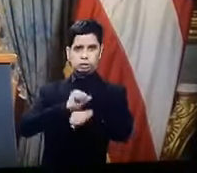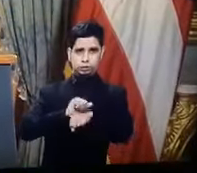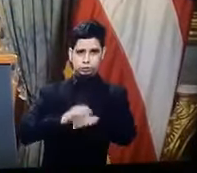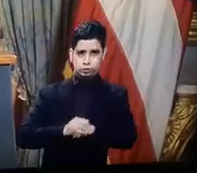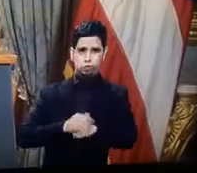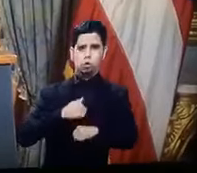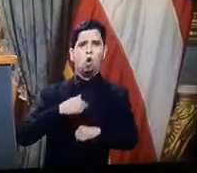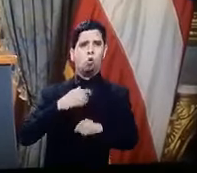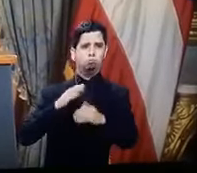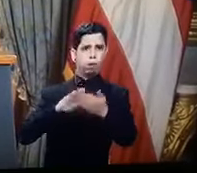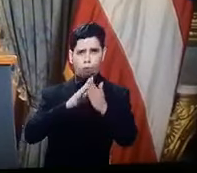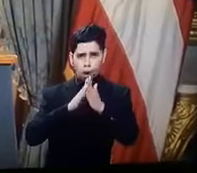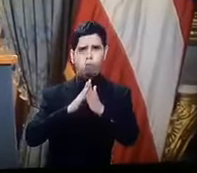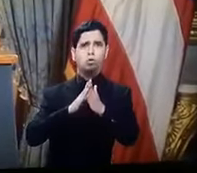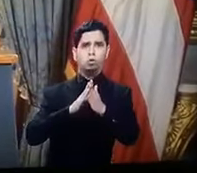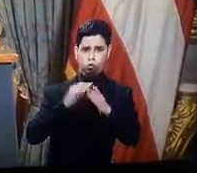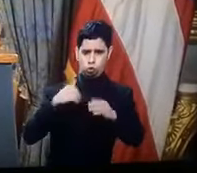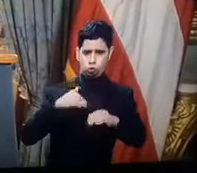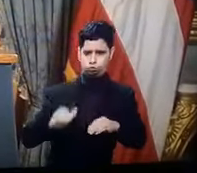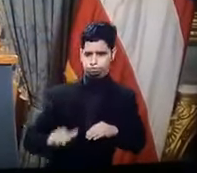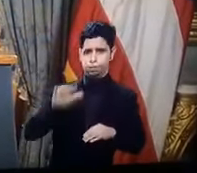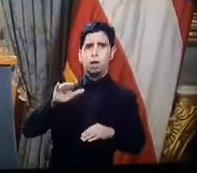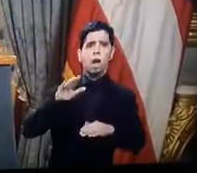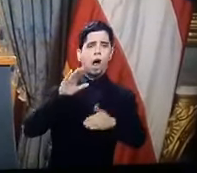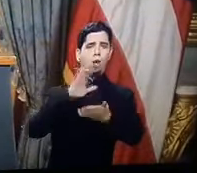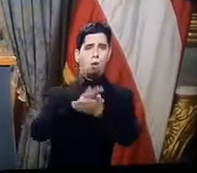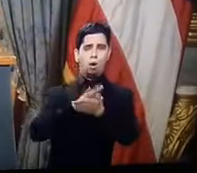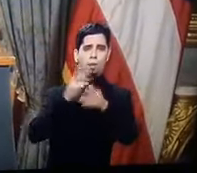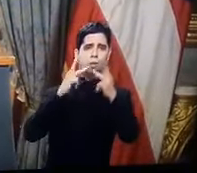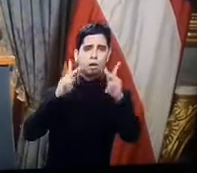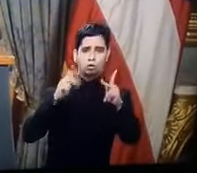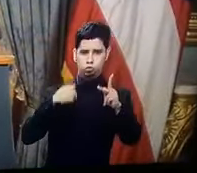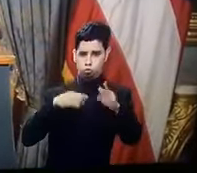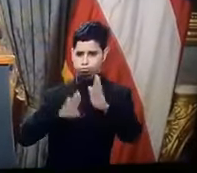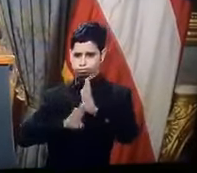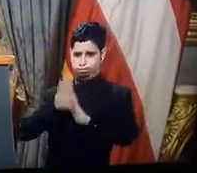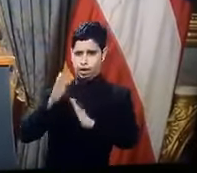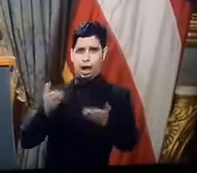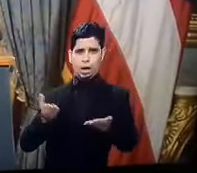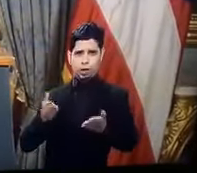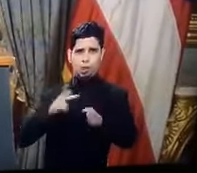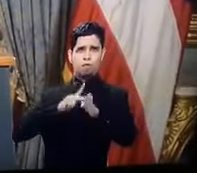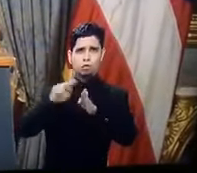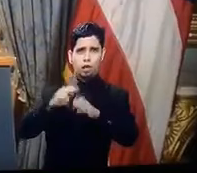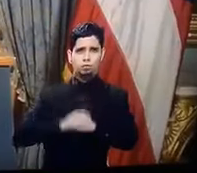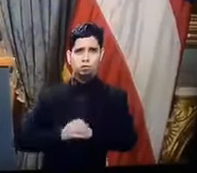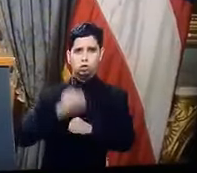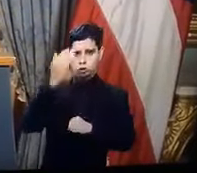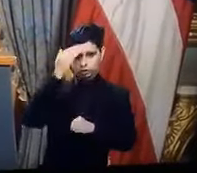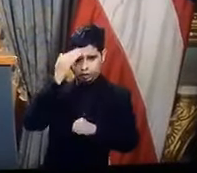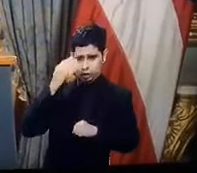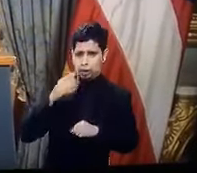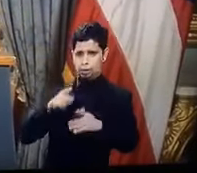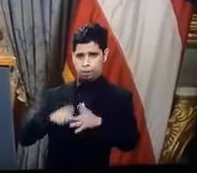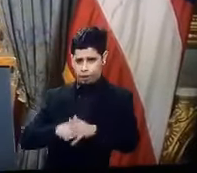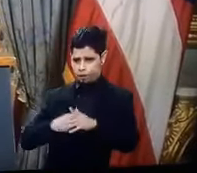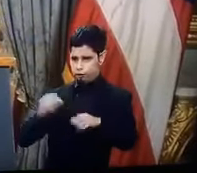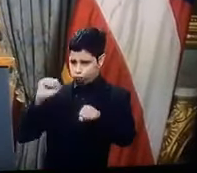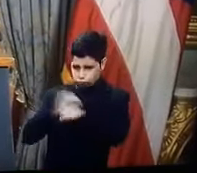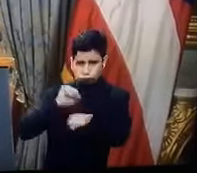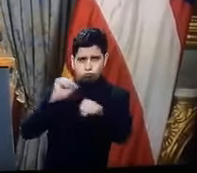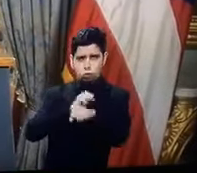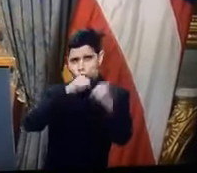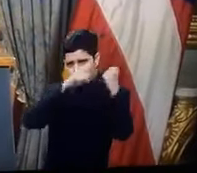producto de la escuela pública, aquí crecí, aquí me desarrollé como profesional, sé lo que es venir de abajo, sé lo que es el trabajo